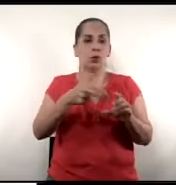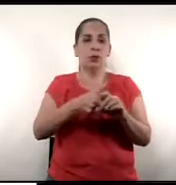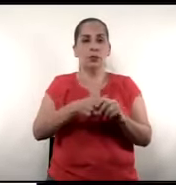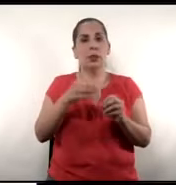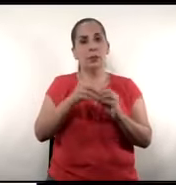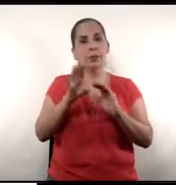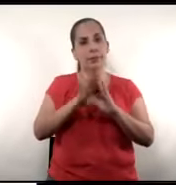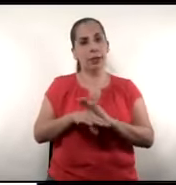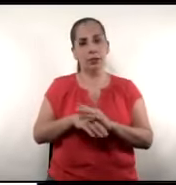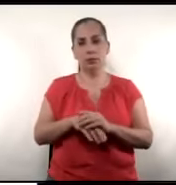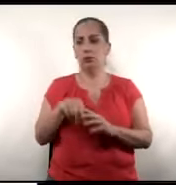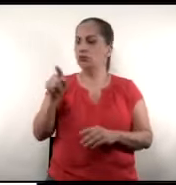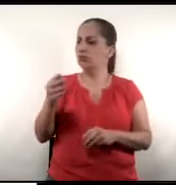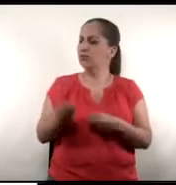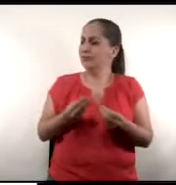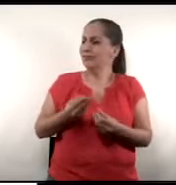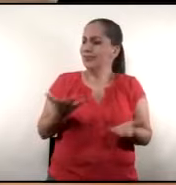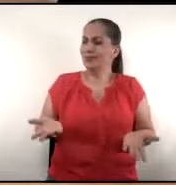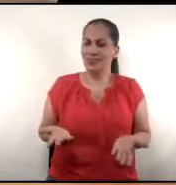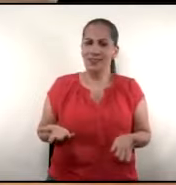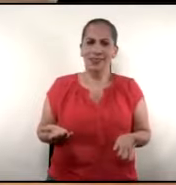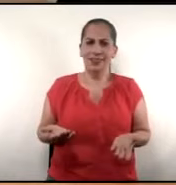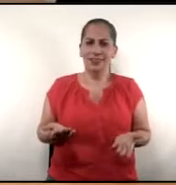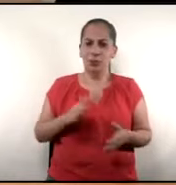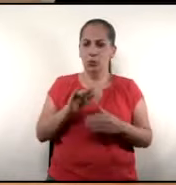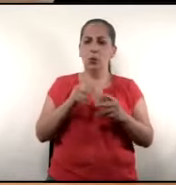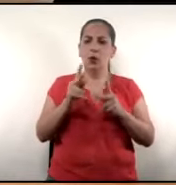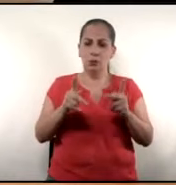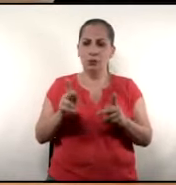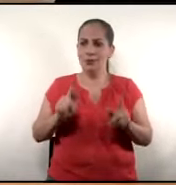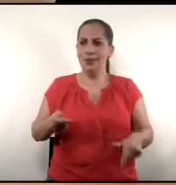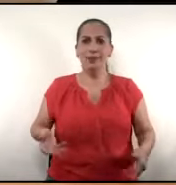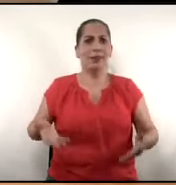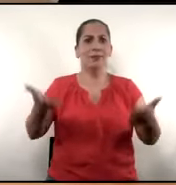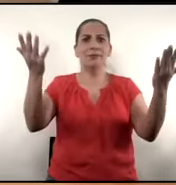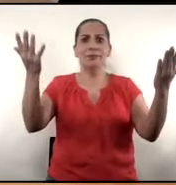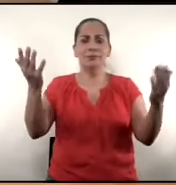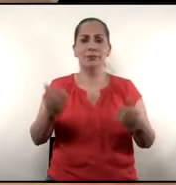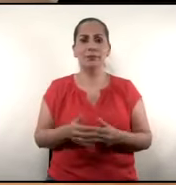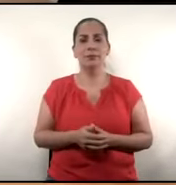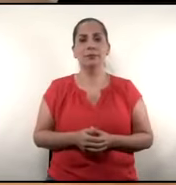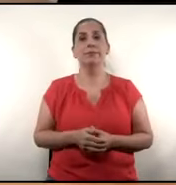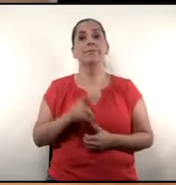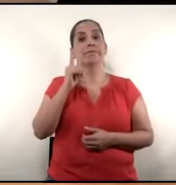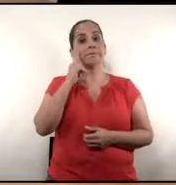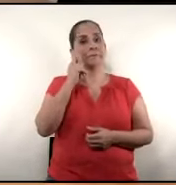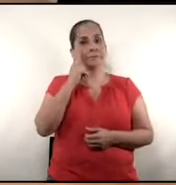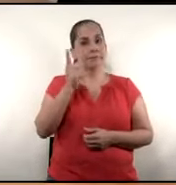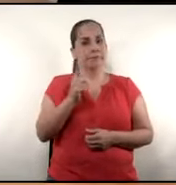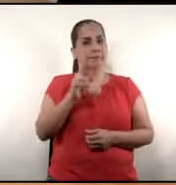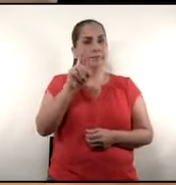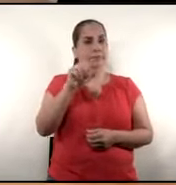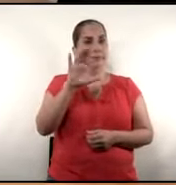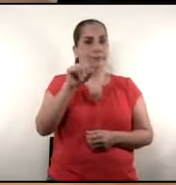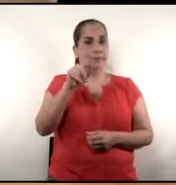ser más baratos. ¿Y usted qué va a hacer con toda esa gente que seguramente tendrá que salir a la calle? Vea, en Recope, por ejemplo,